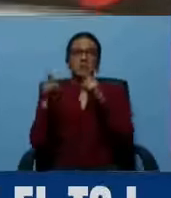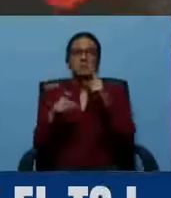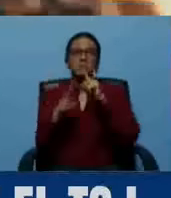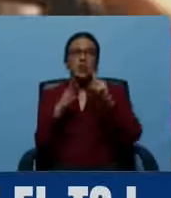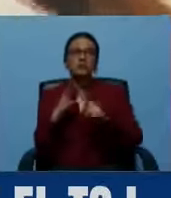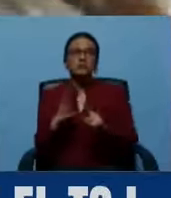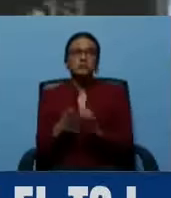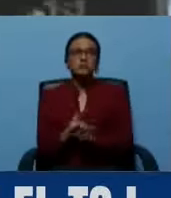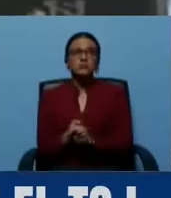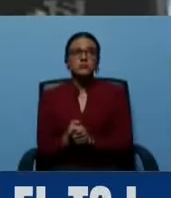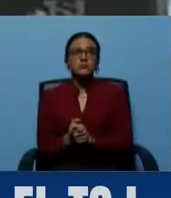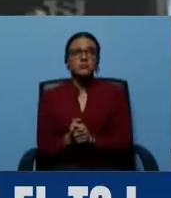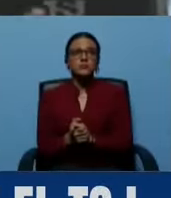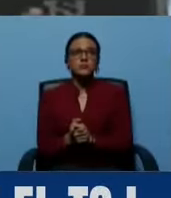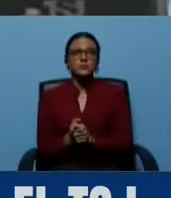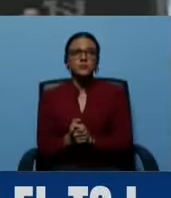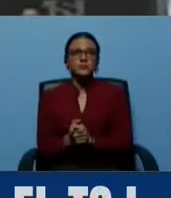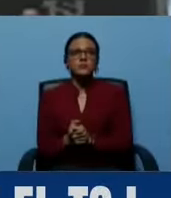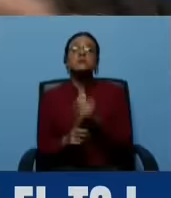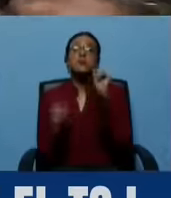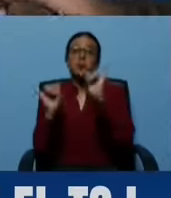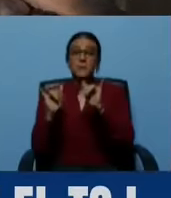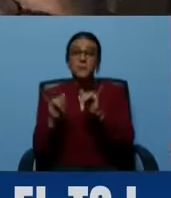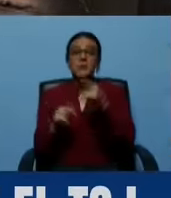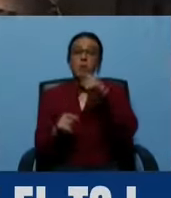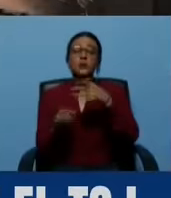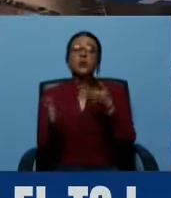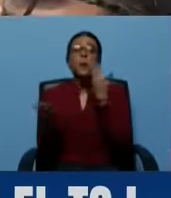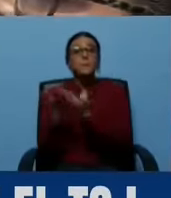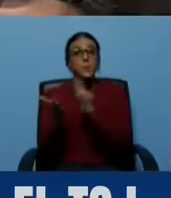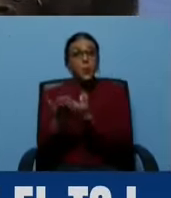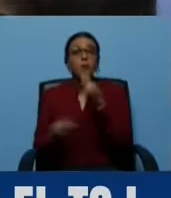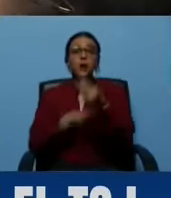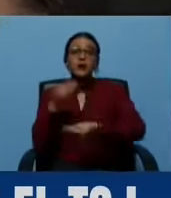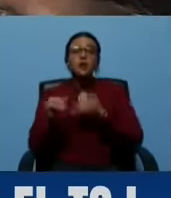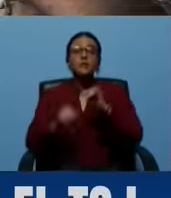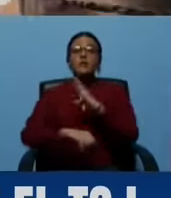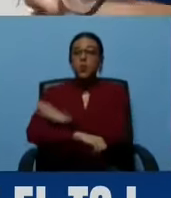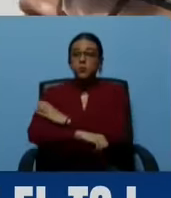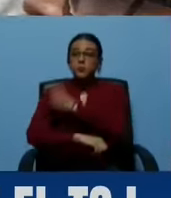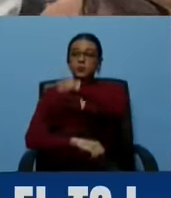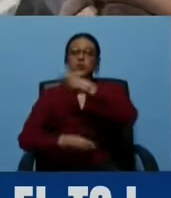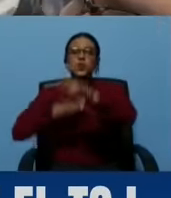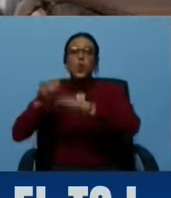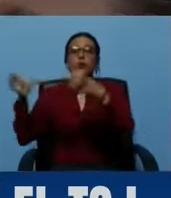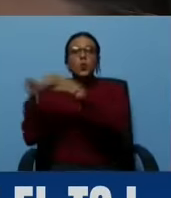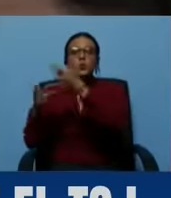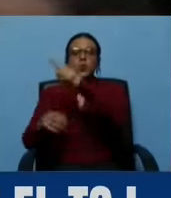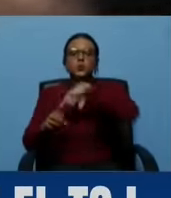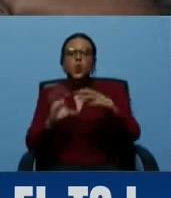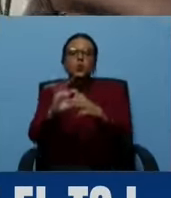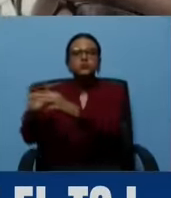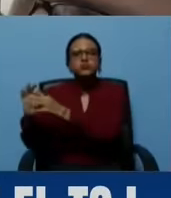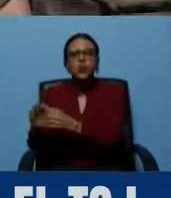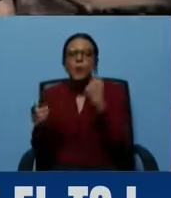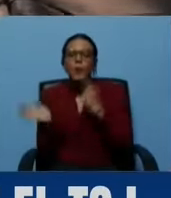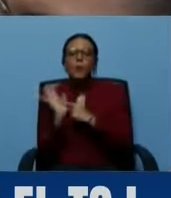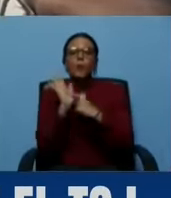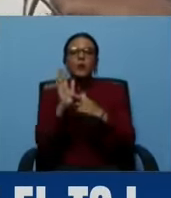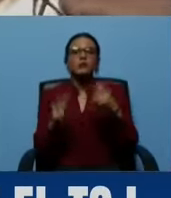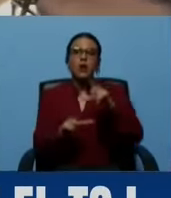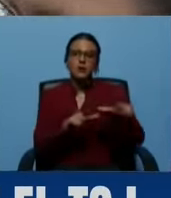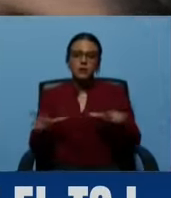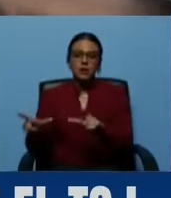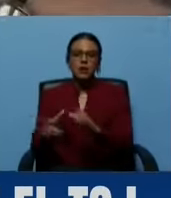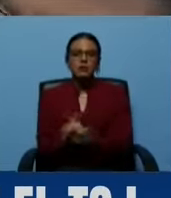están desconociendo la sala electoral. Esa es la propuesta, la posición de los que somos de la plataforma unitaria. Gobernador, si Maduro no es